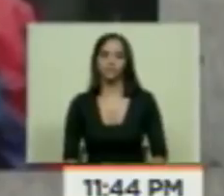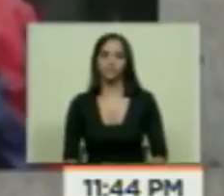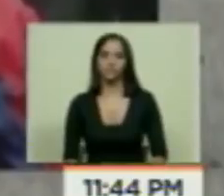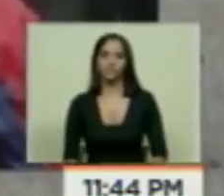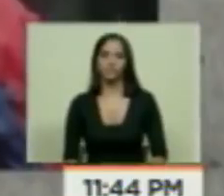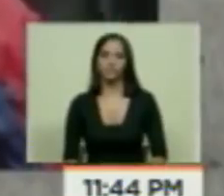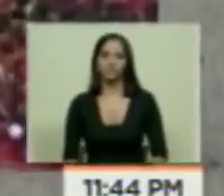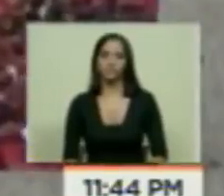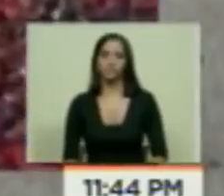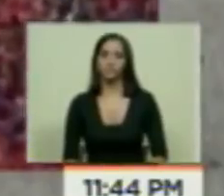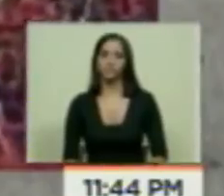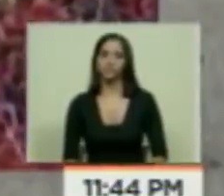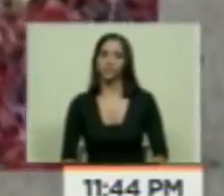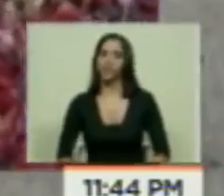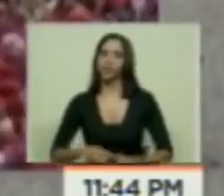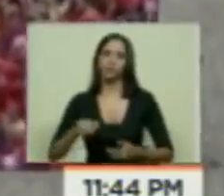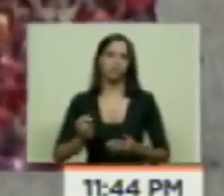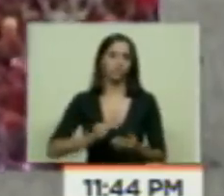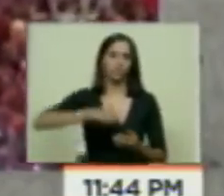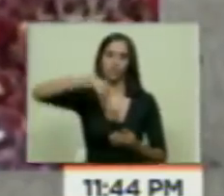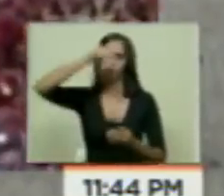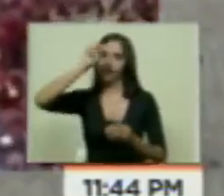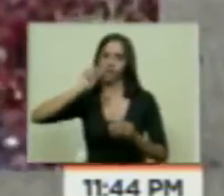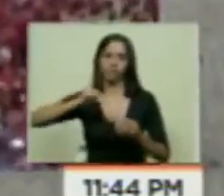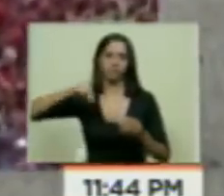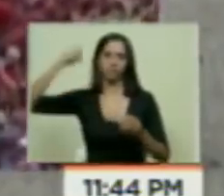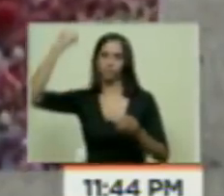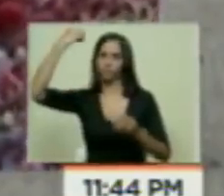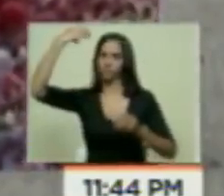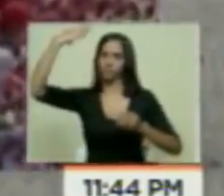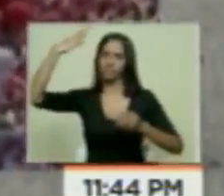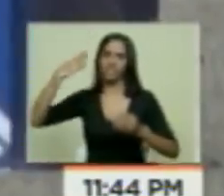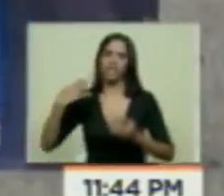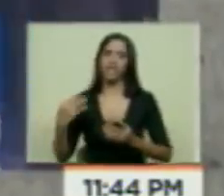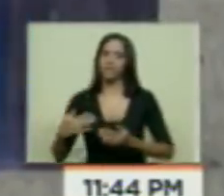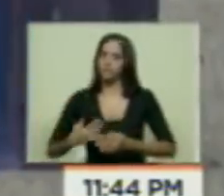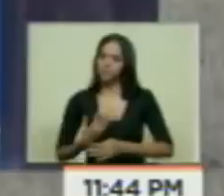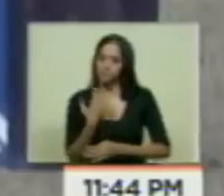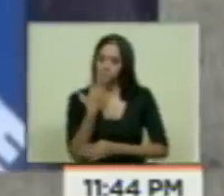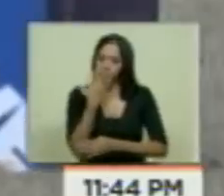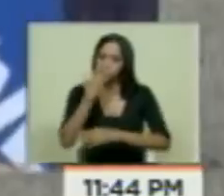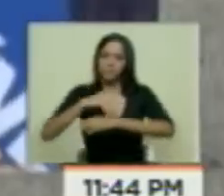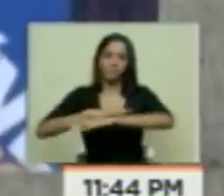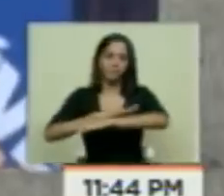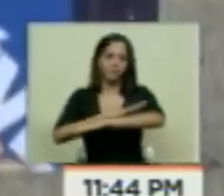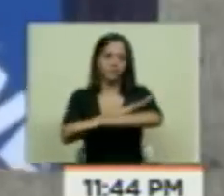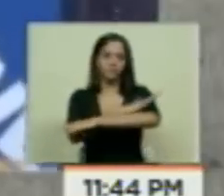Siento tu luz y tu aroma en mi piel.